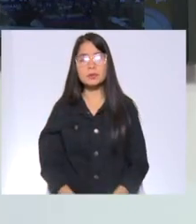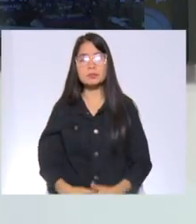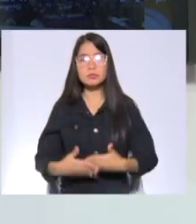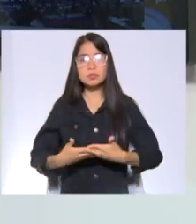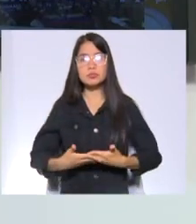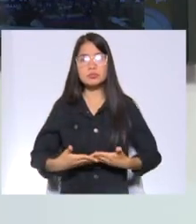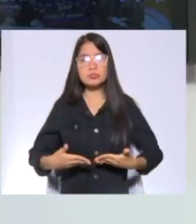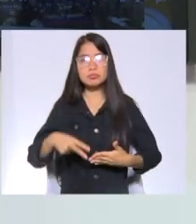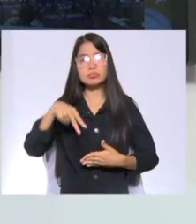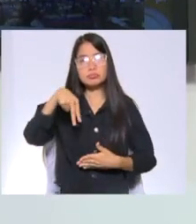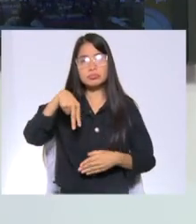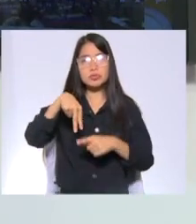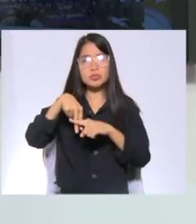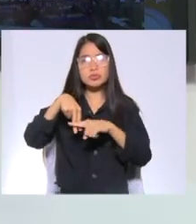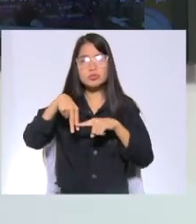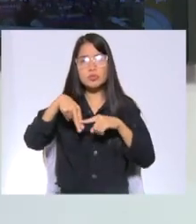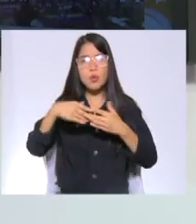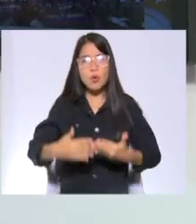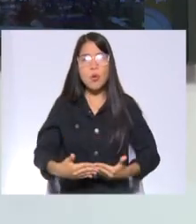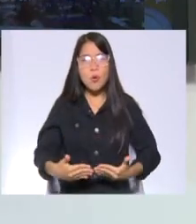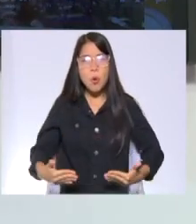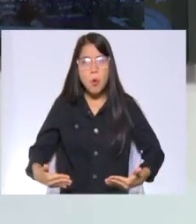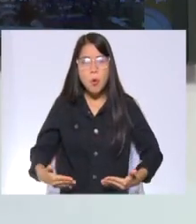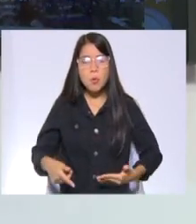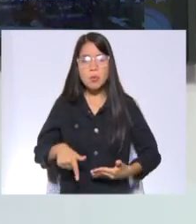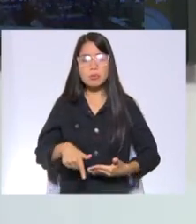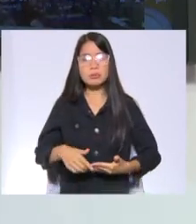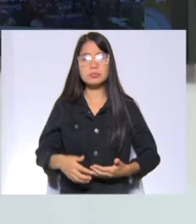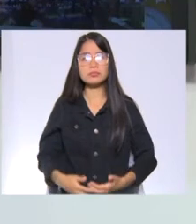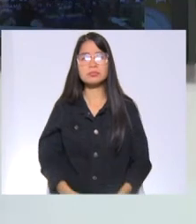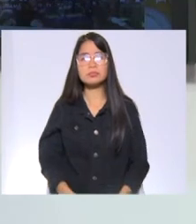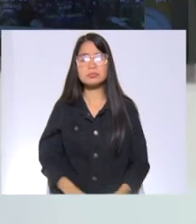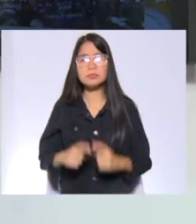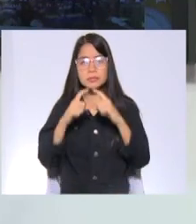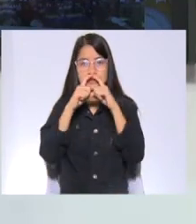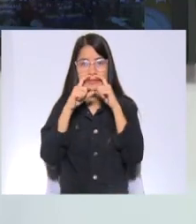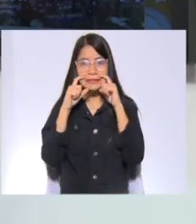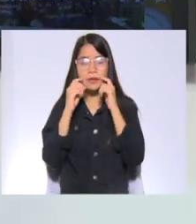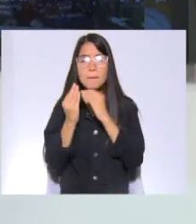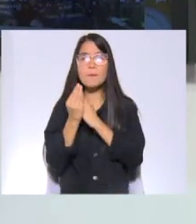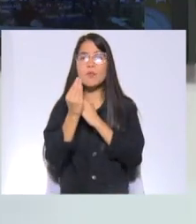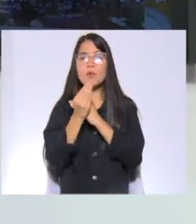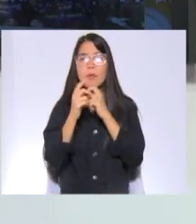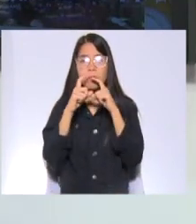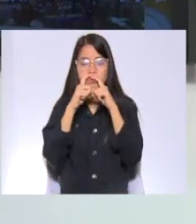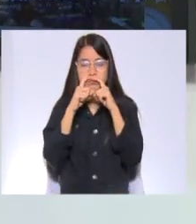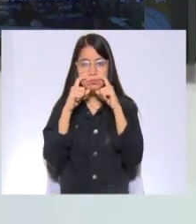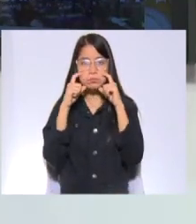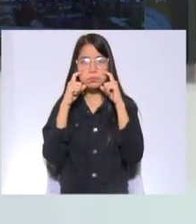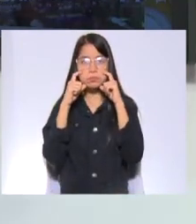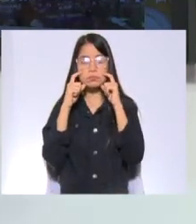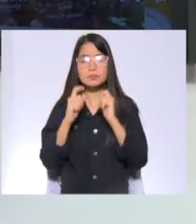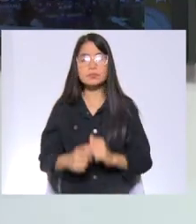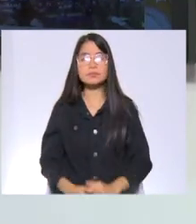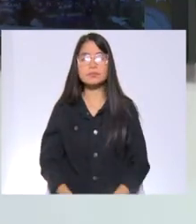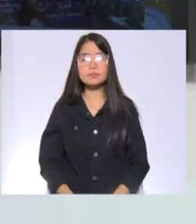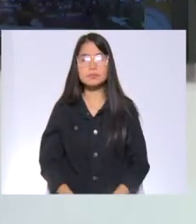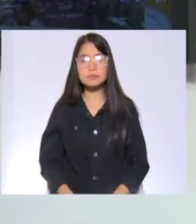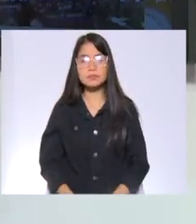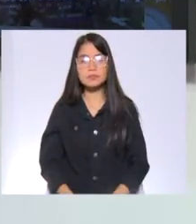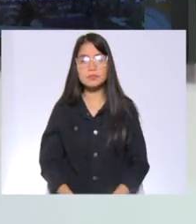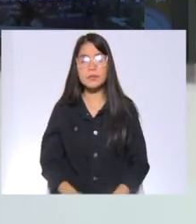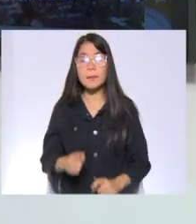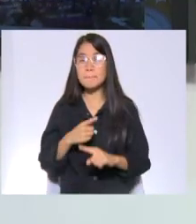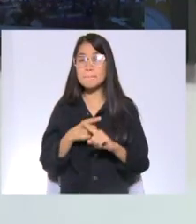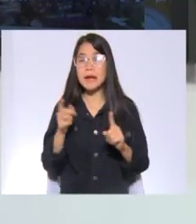que tienen como unos amortiguadores a los lados. Por supuesto el protector bucal, pero esa es la única protección que lleva el rugby. Y es tan violento o